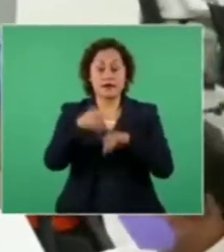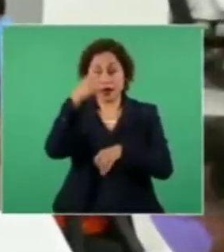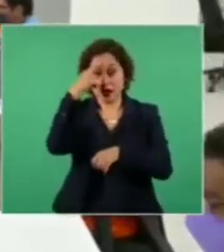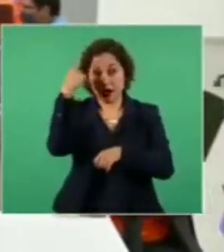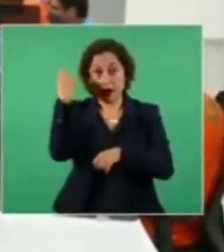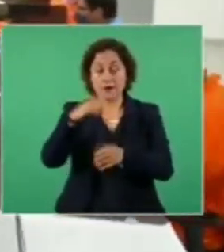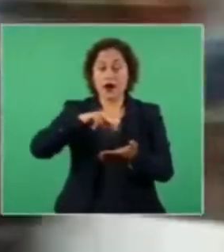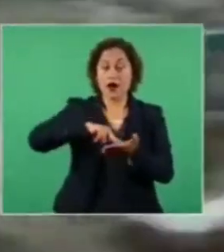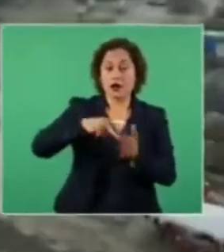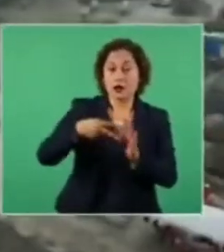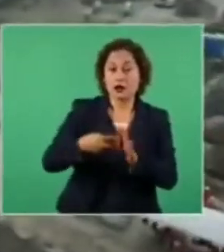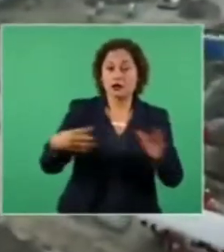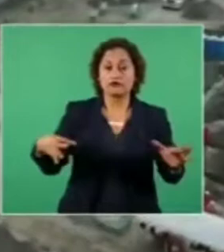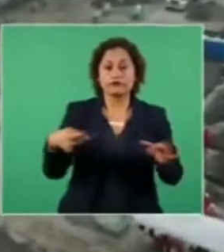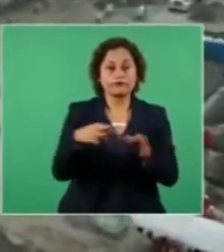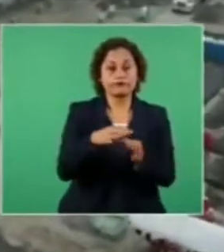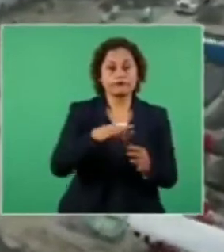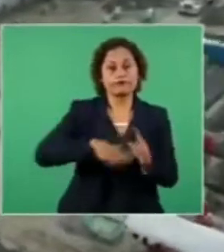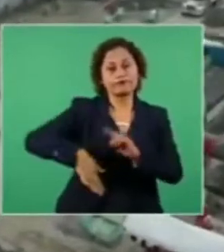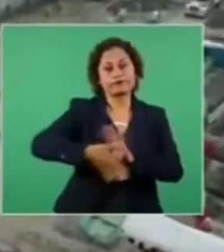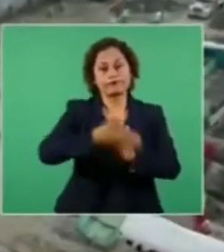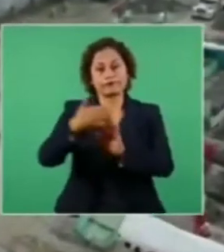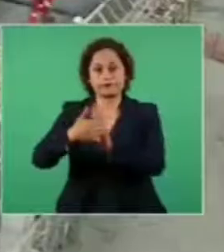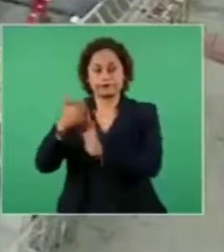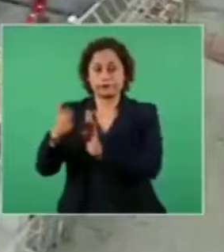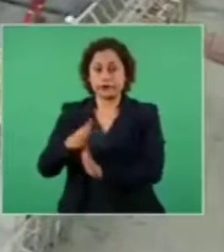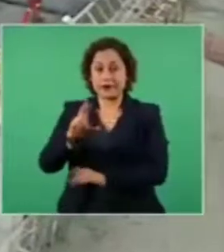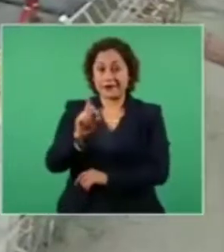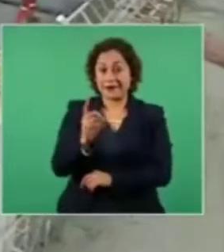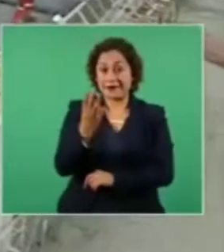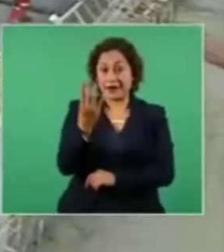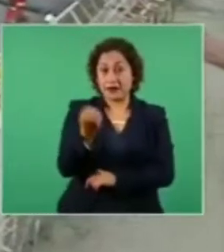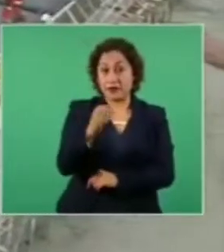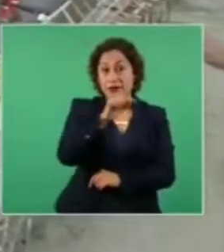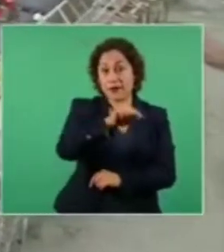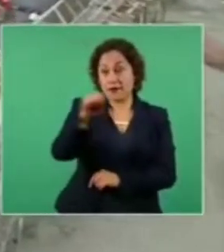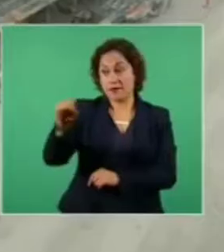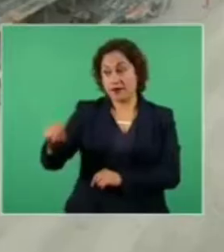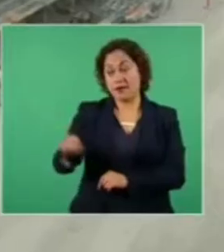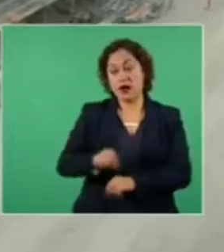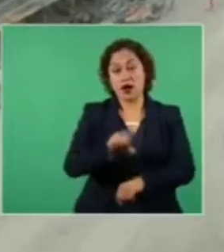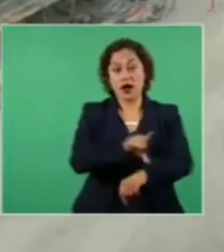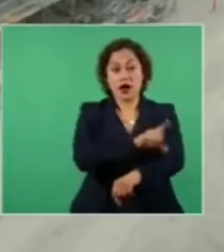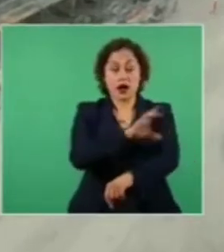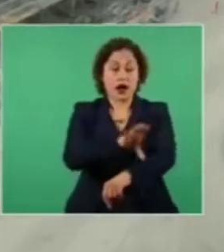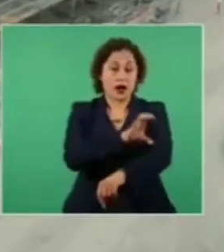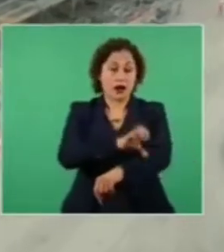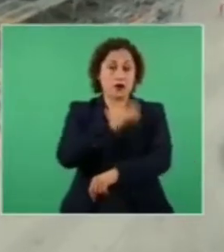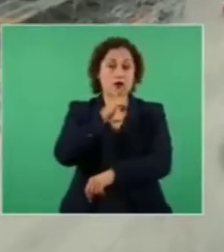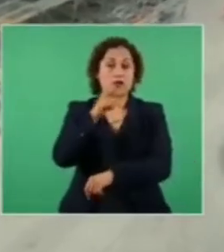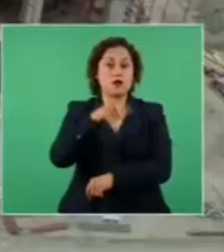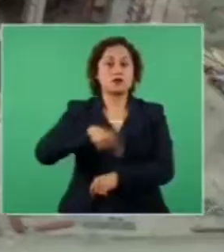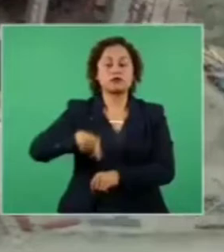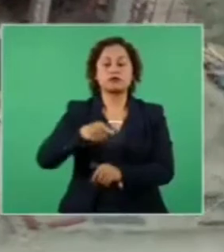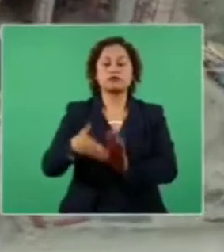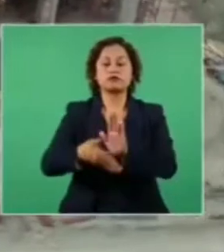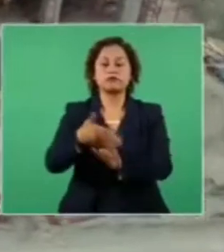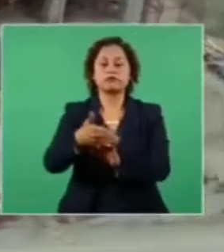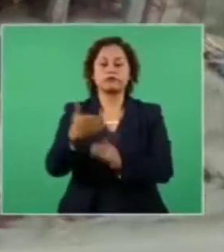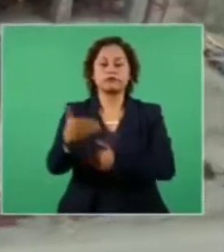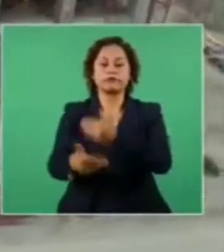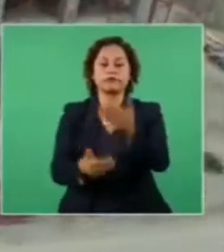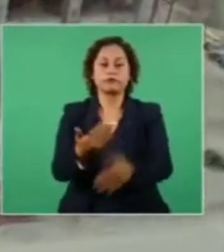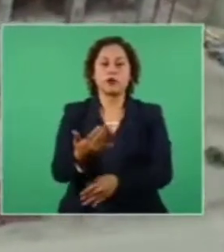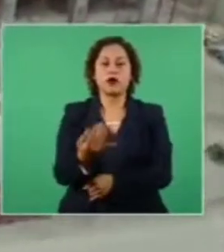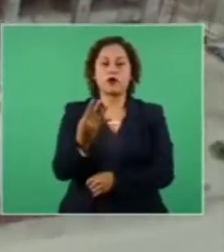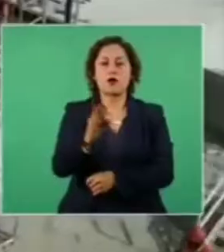e integración. La construcción civil de las 39 subestaciones eléctricas que darán servicio a la refinería registran un avance del